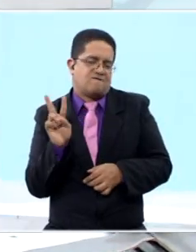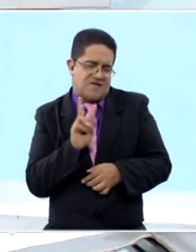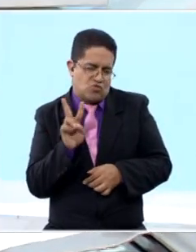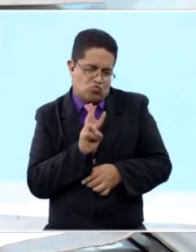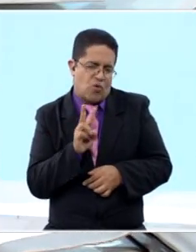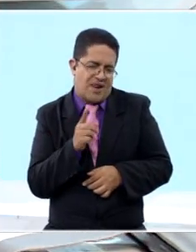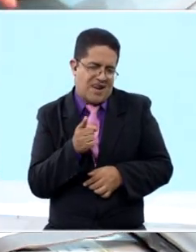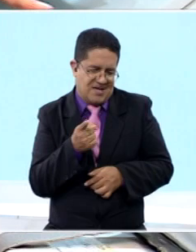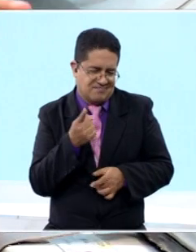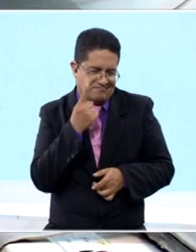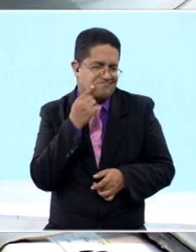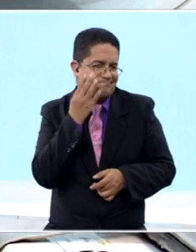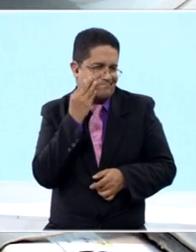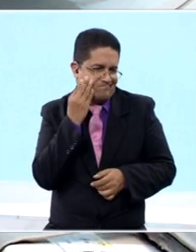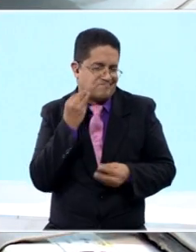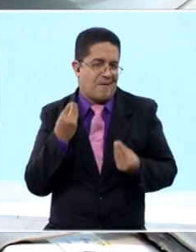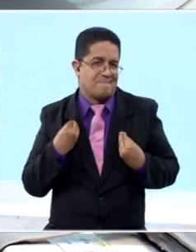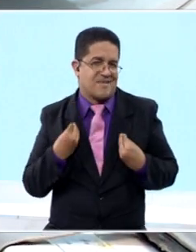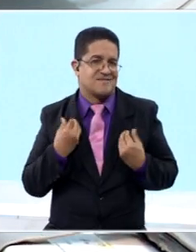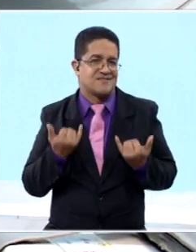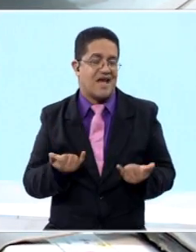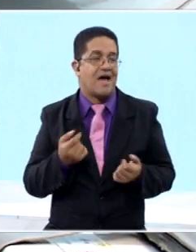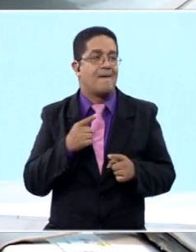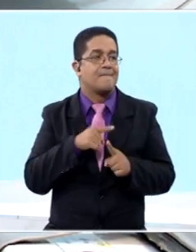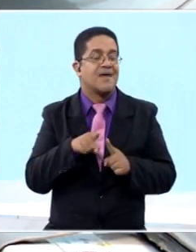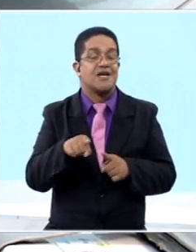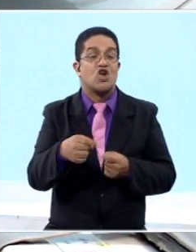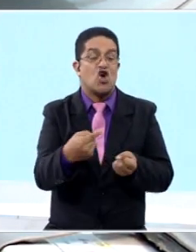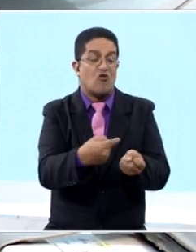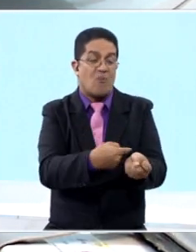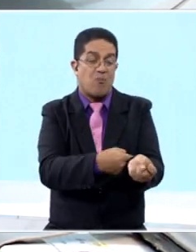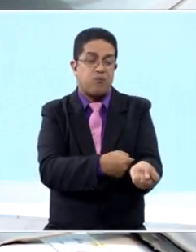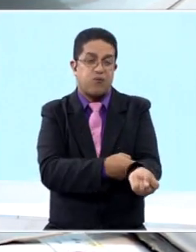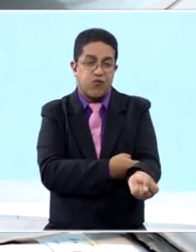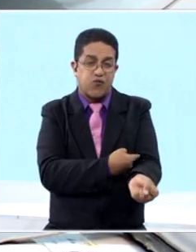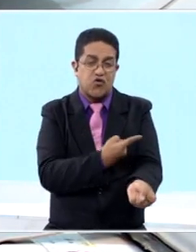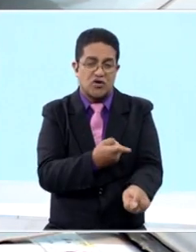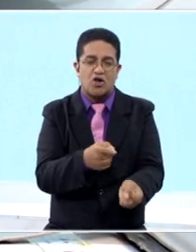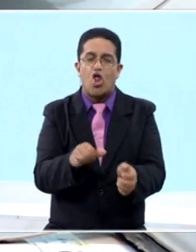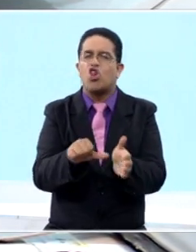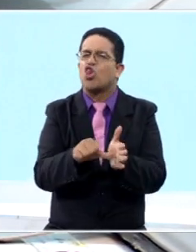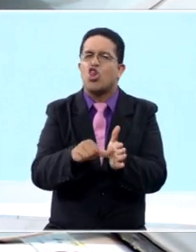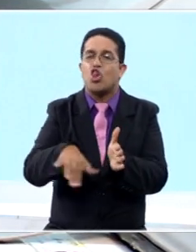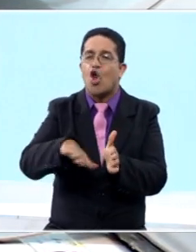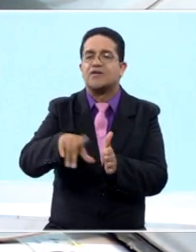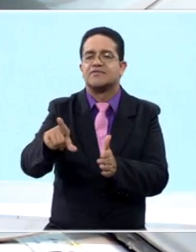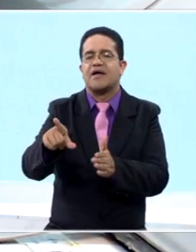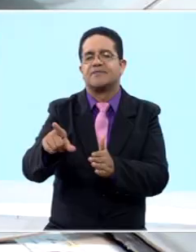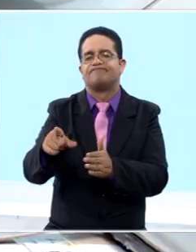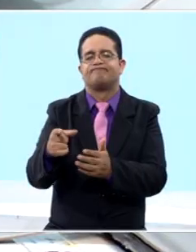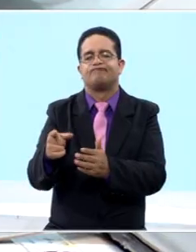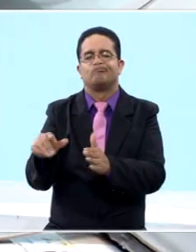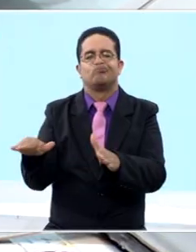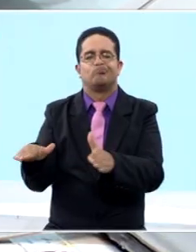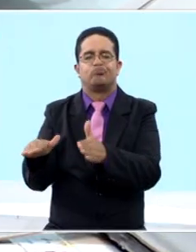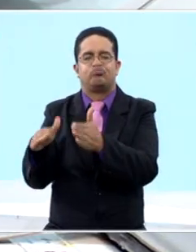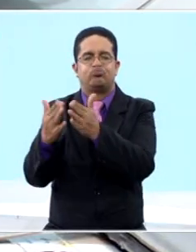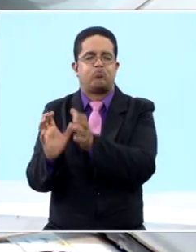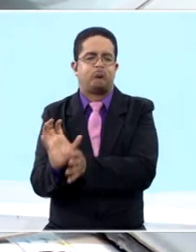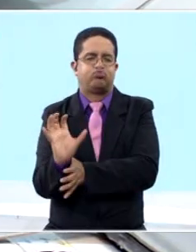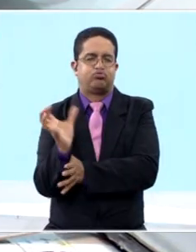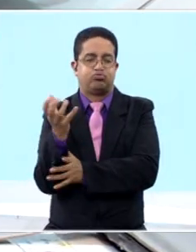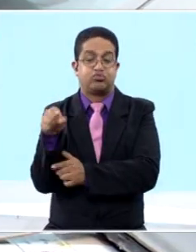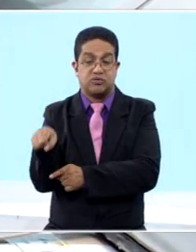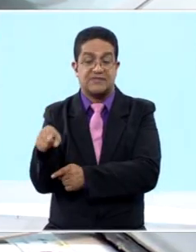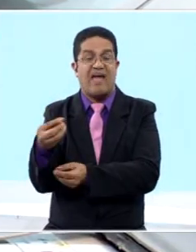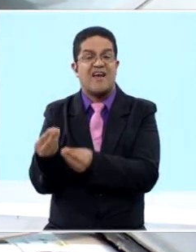también, pero este tipo de material radiactivo se genera en un reactor nuclear. En ese reactor nuclear se